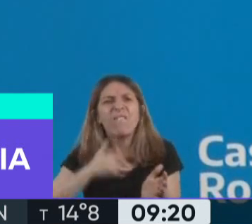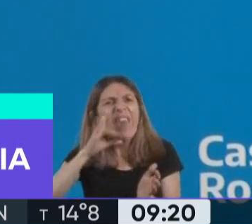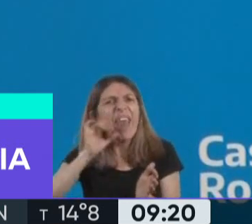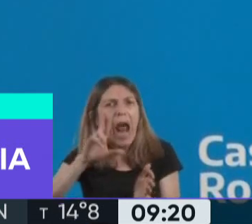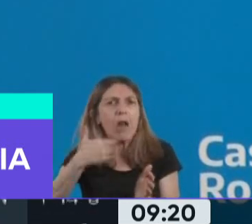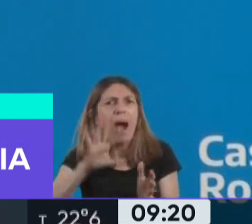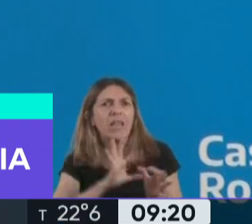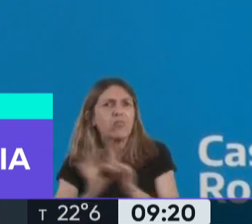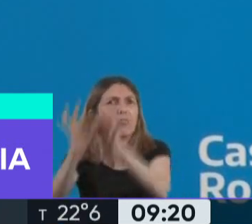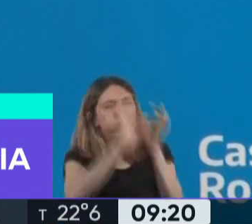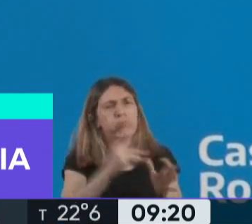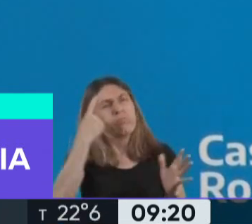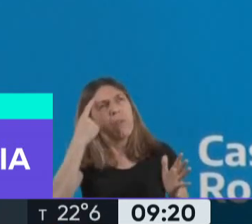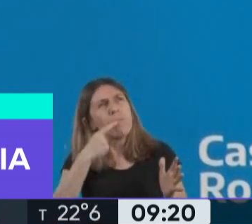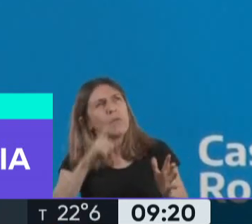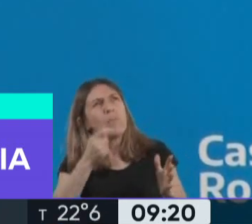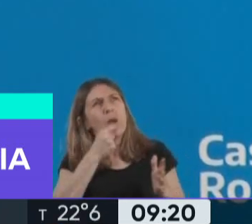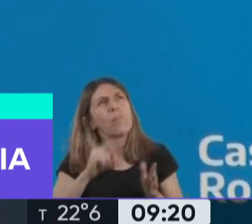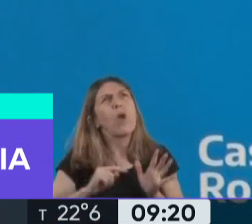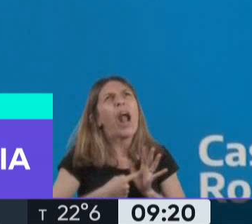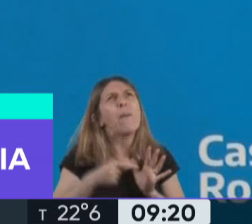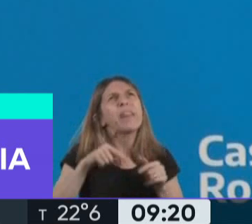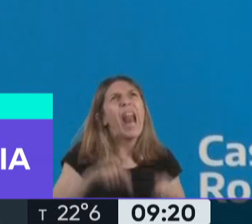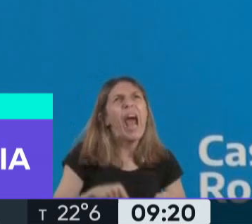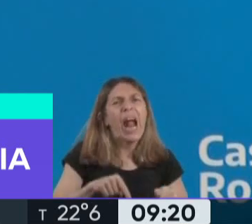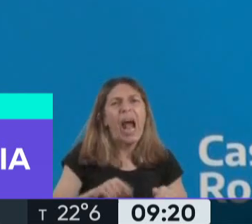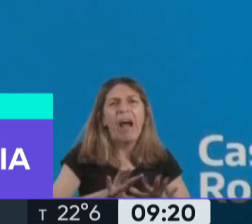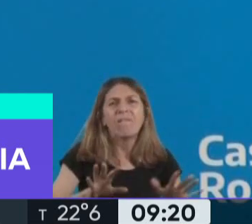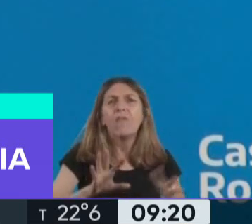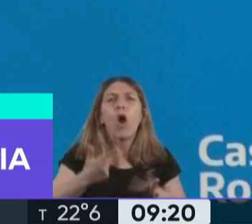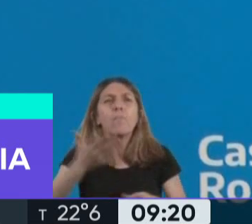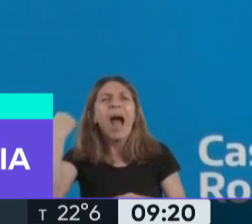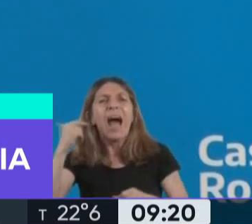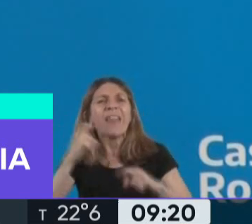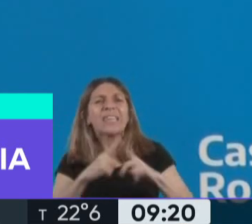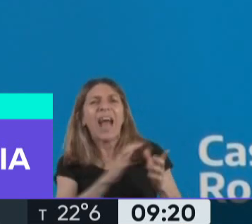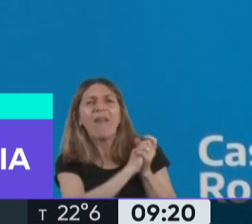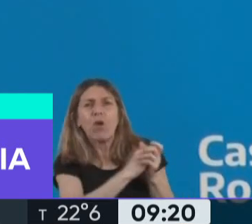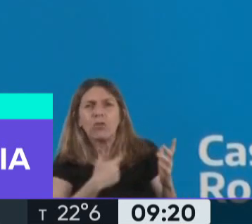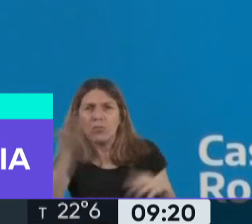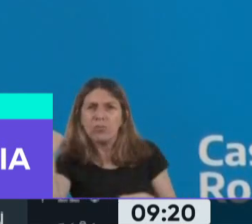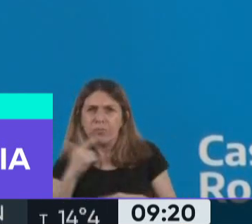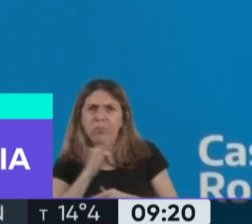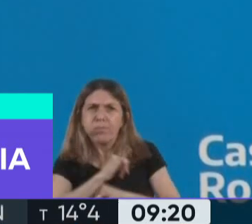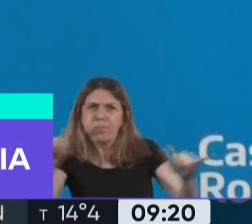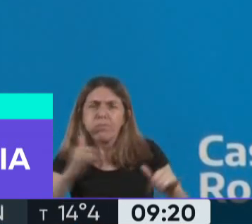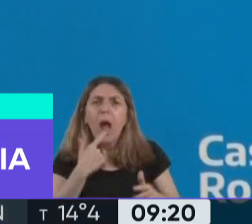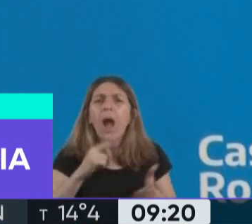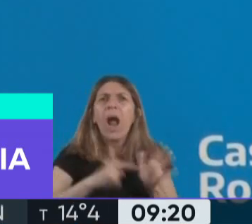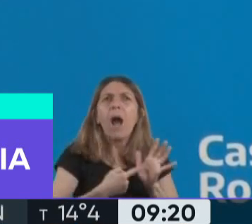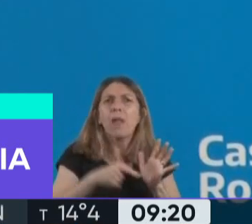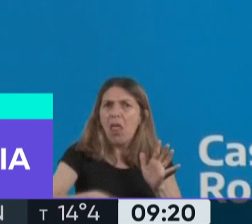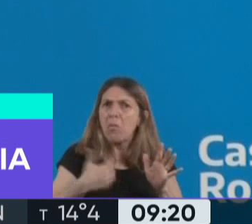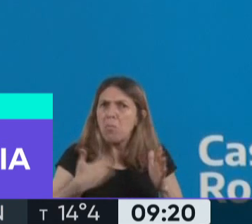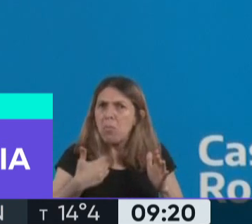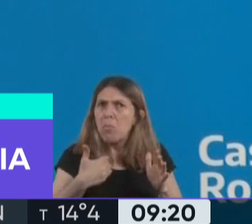al menos, si no podemos mudar la capital, como pensó en su momento Raúl Alfonsín, como le parece que es la mejor idea al presidente, y es un debate que hay que